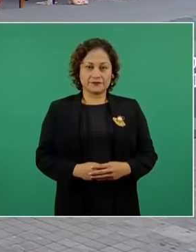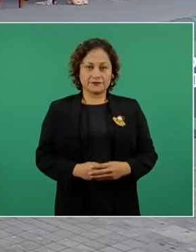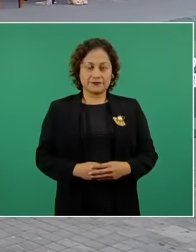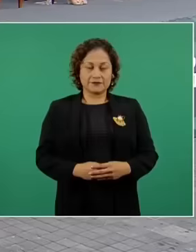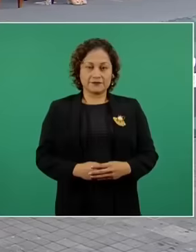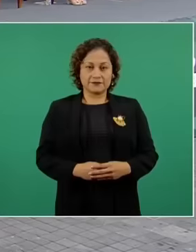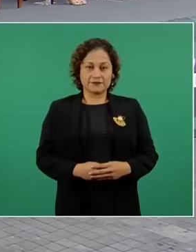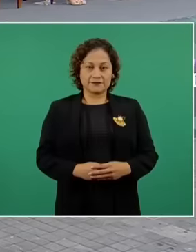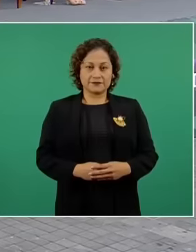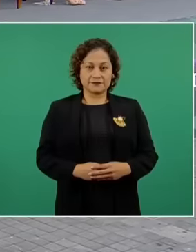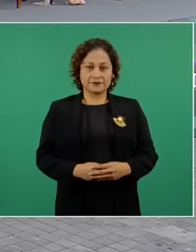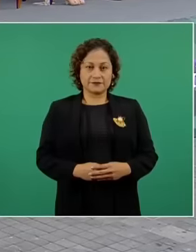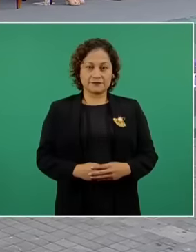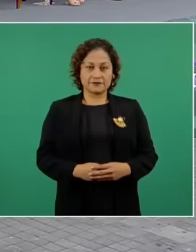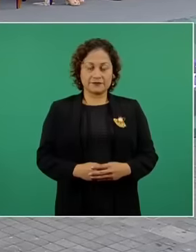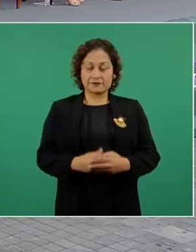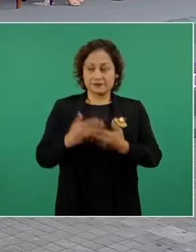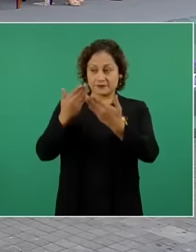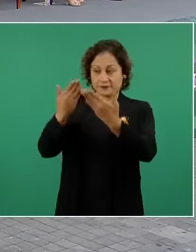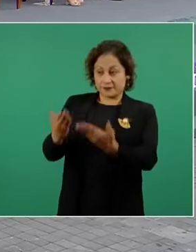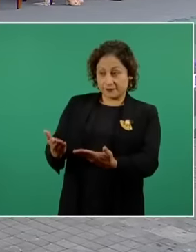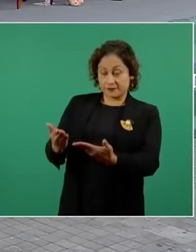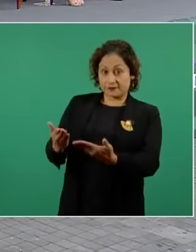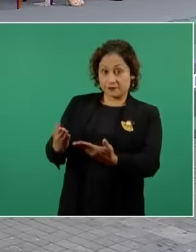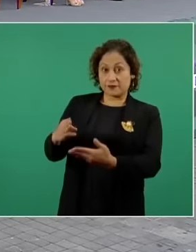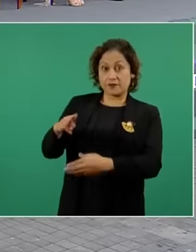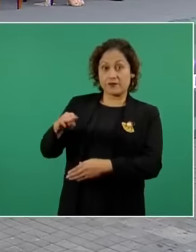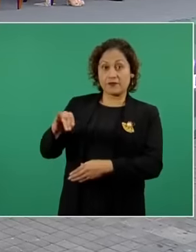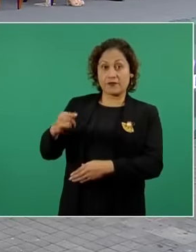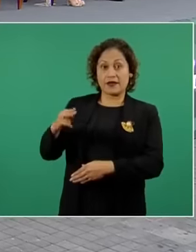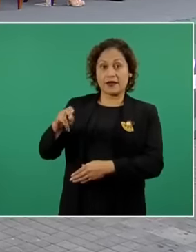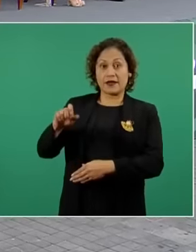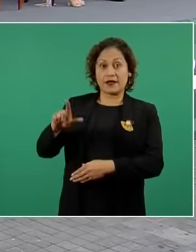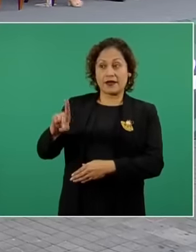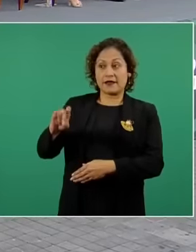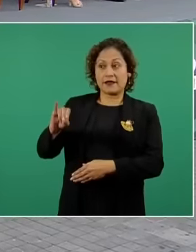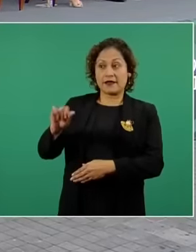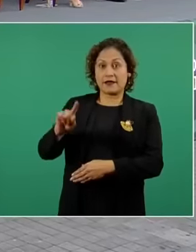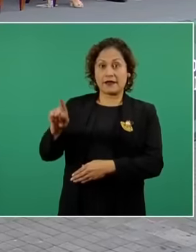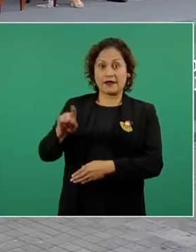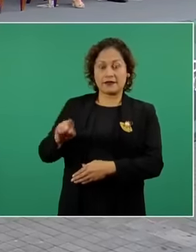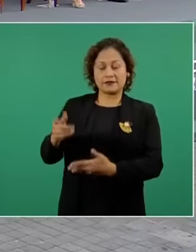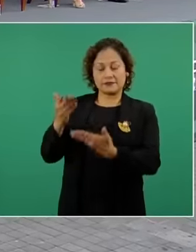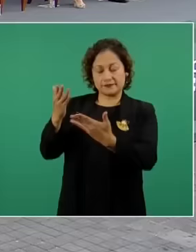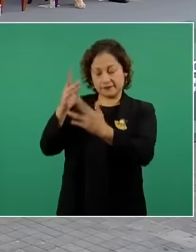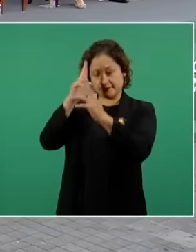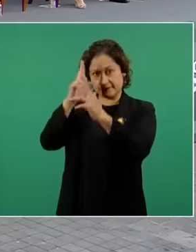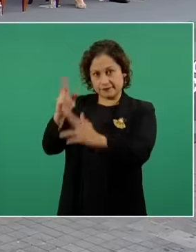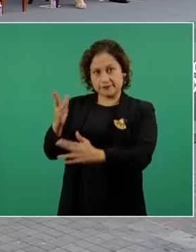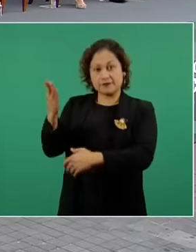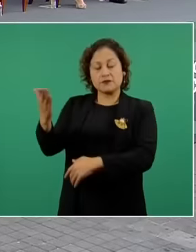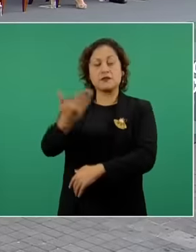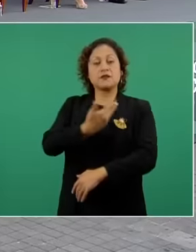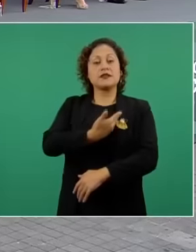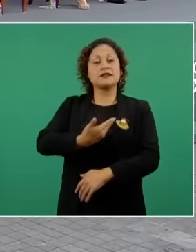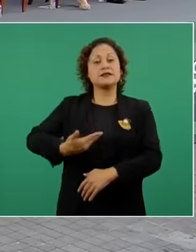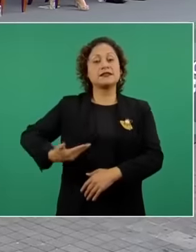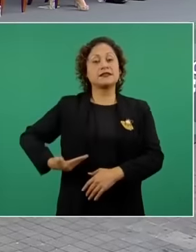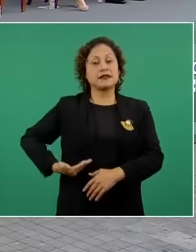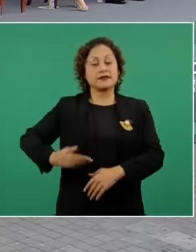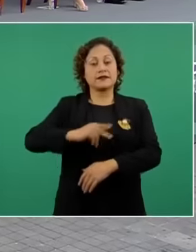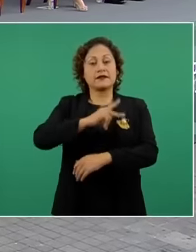Excelentísimo señor Miguel Díaz-Canel, presidente de la República de